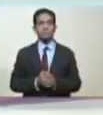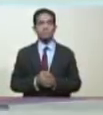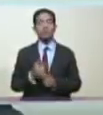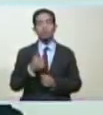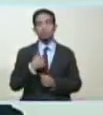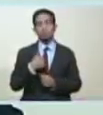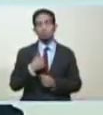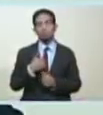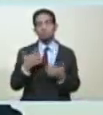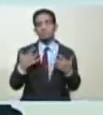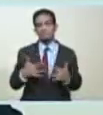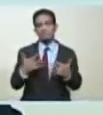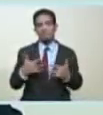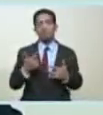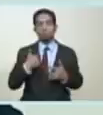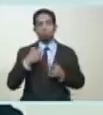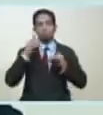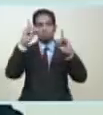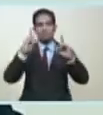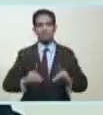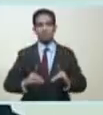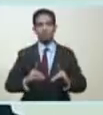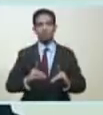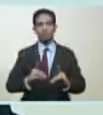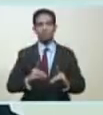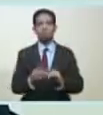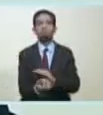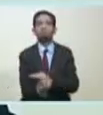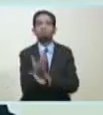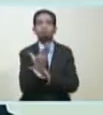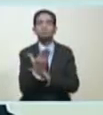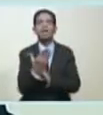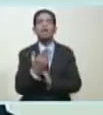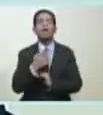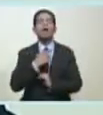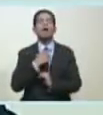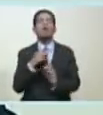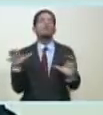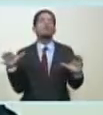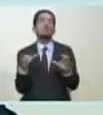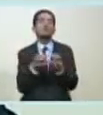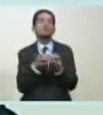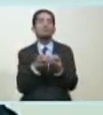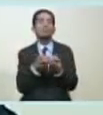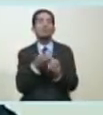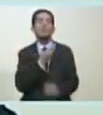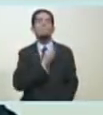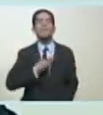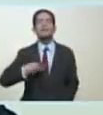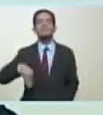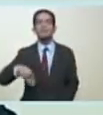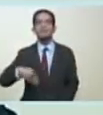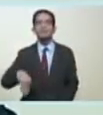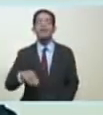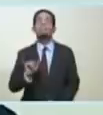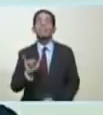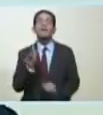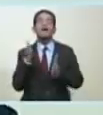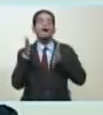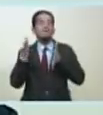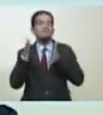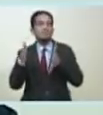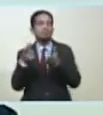decidido crear una comisión presidencial de asesoría económica de carácter nacional e